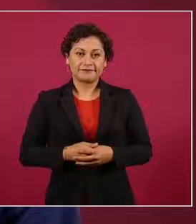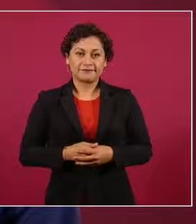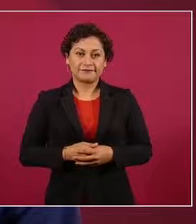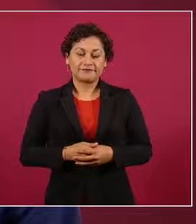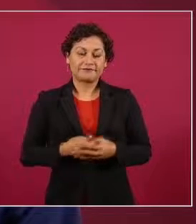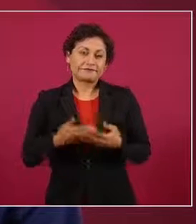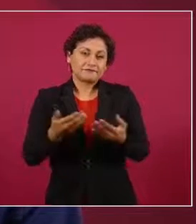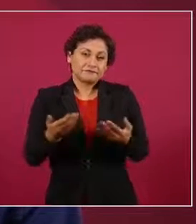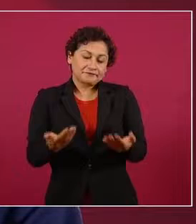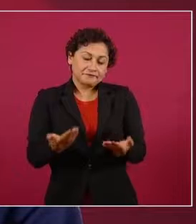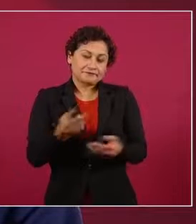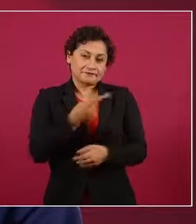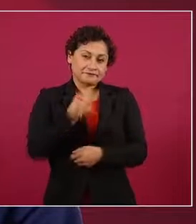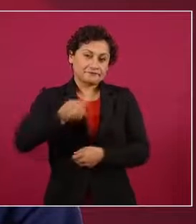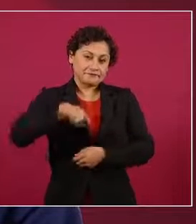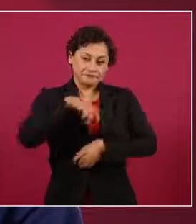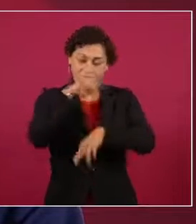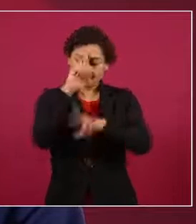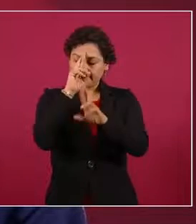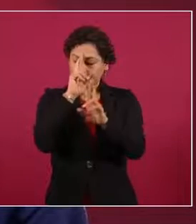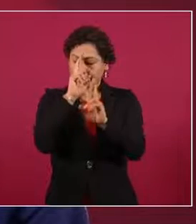somos muy respetuosos, ¿no?